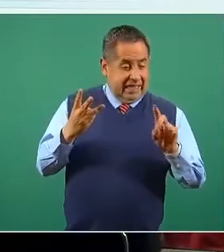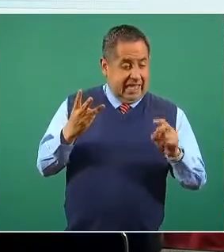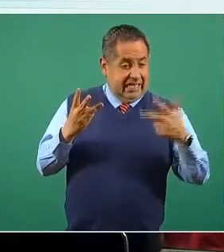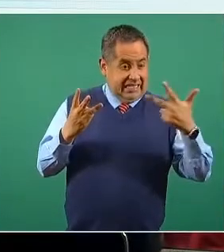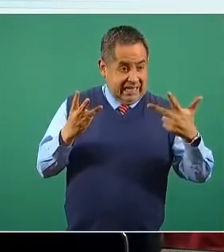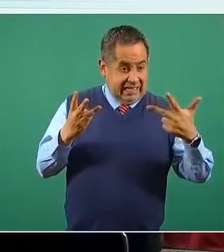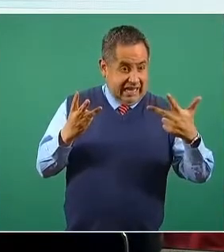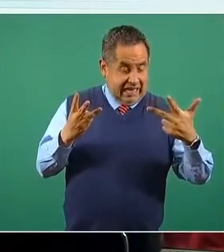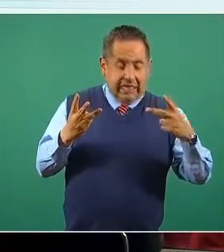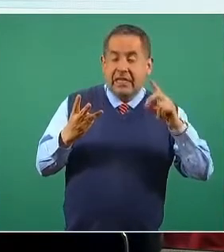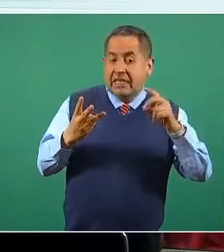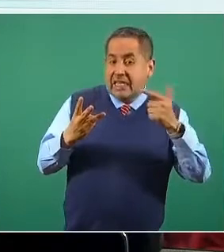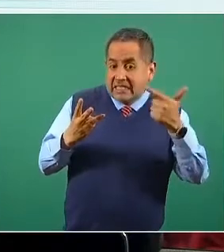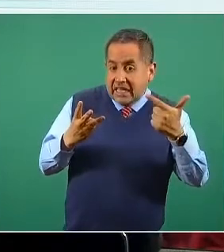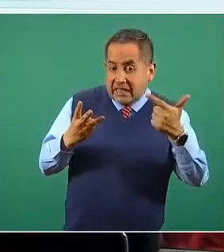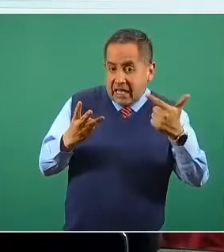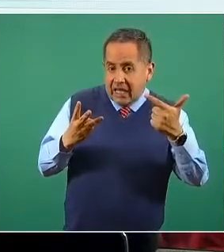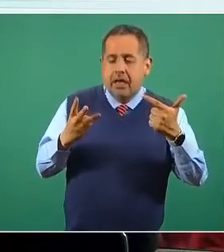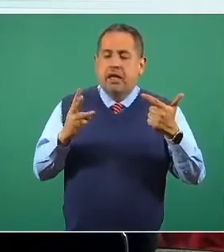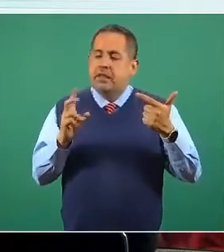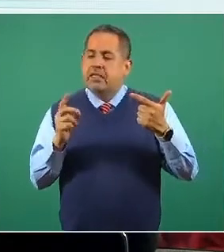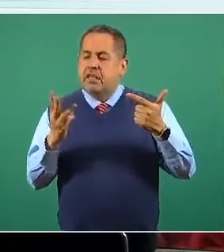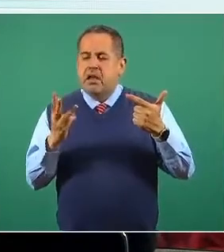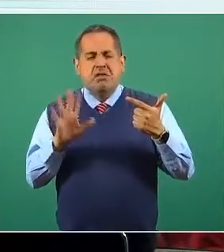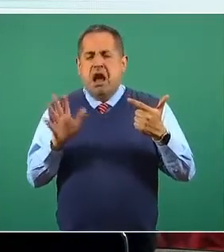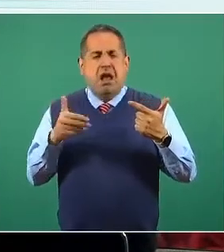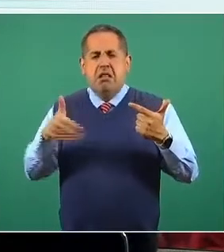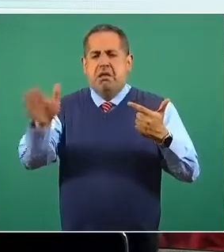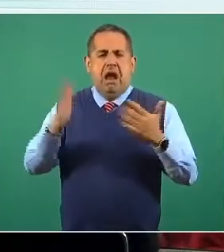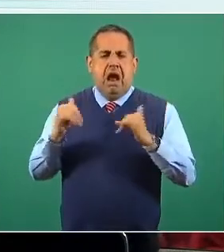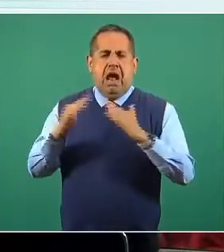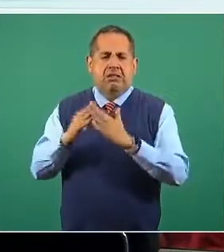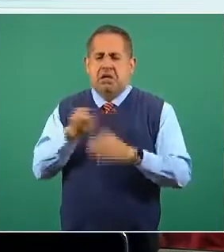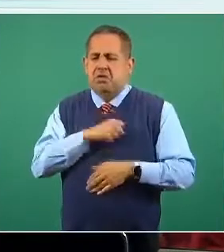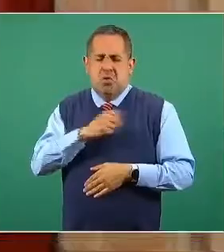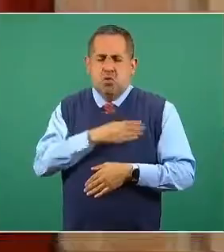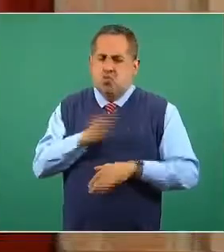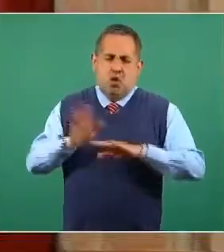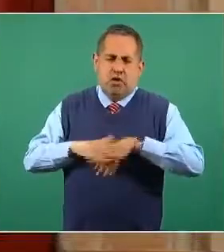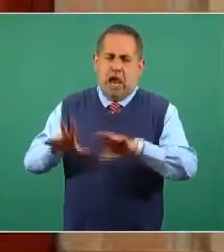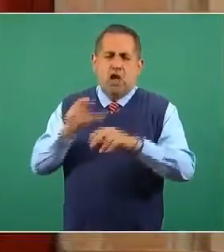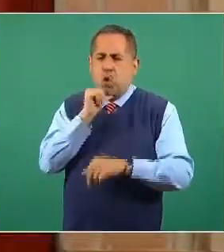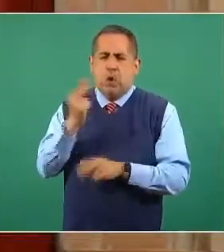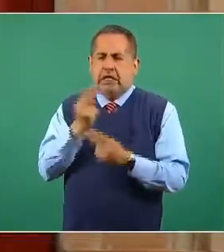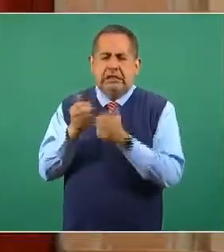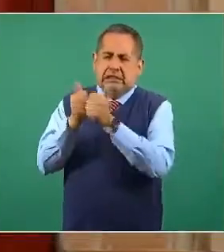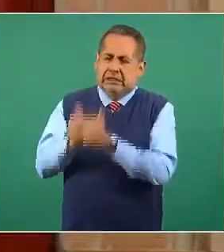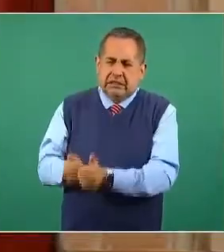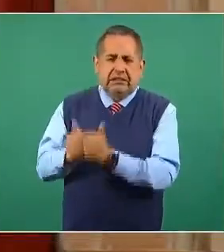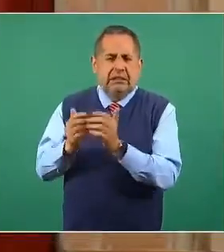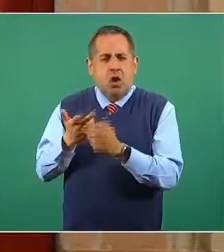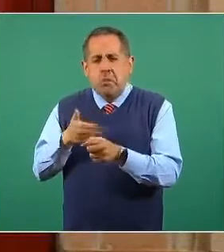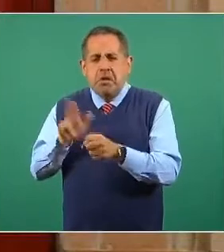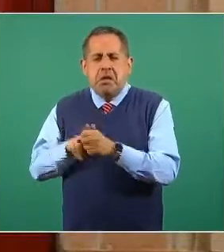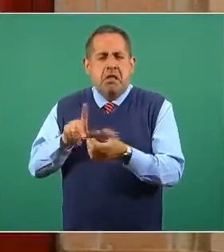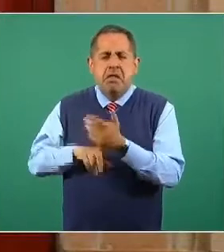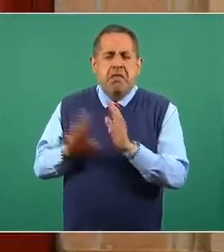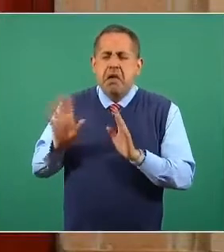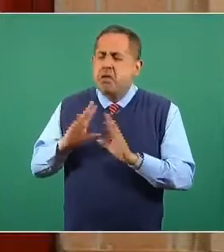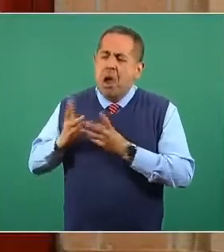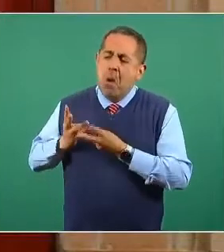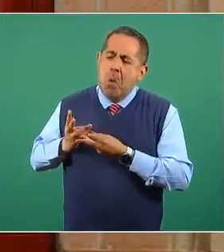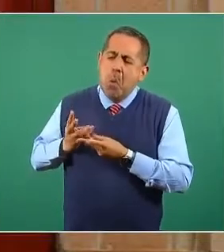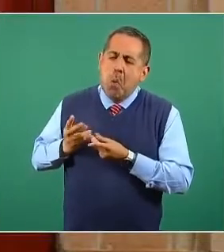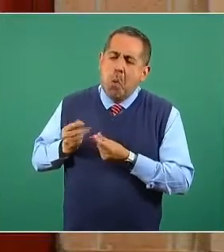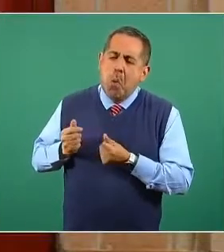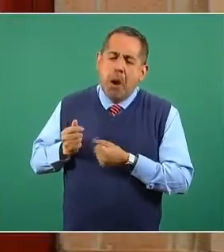sido dados de alta, es decir, no hubo la necesidad de que continuaran hospitalizados o la evolución durante los días en los